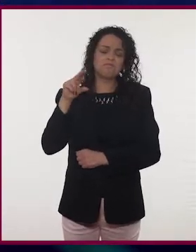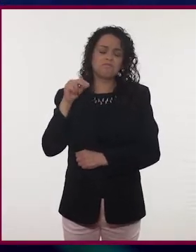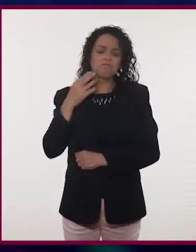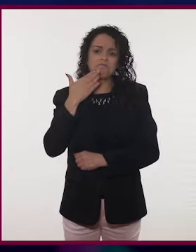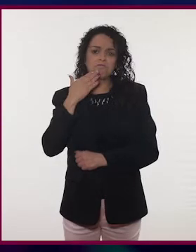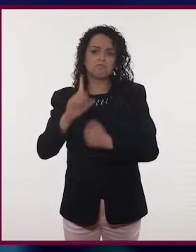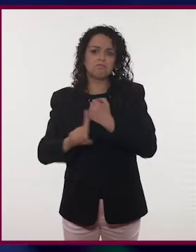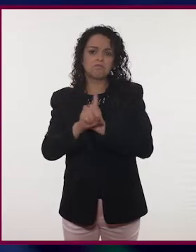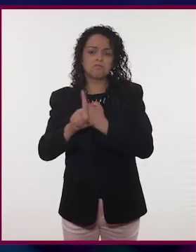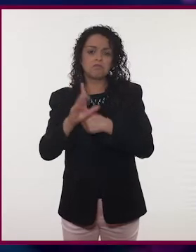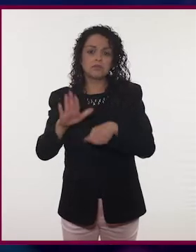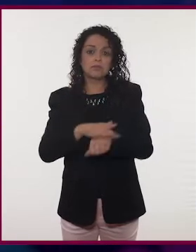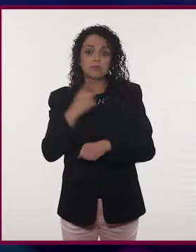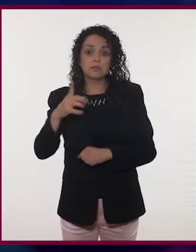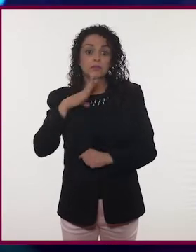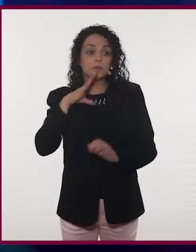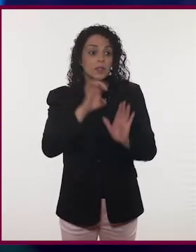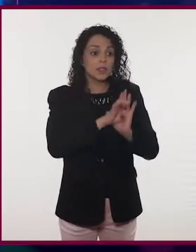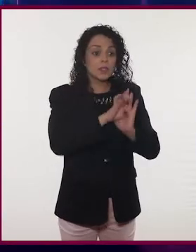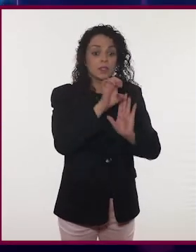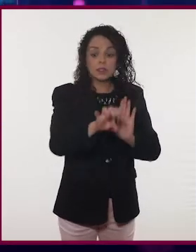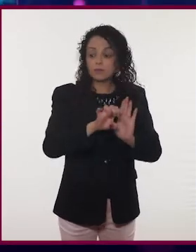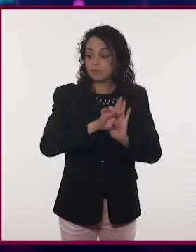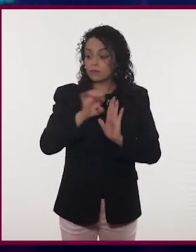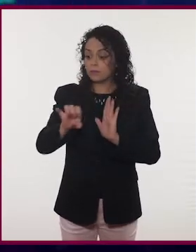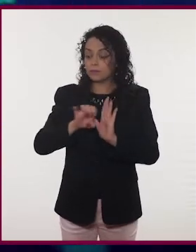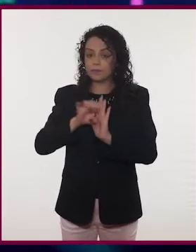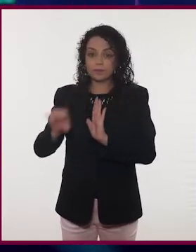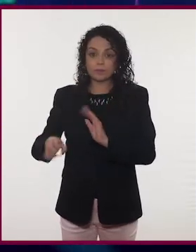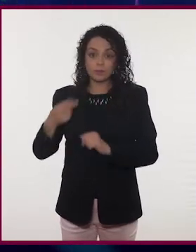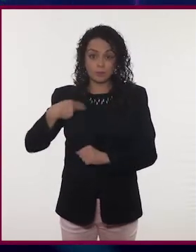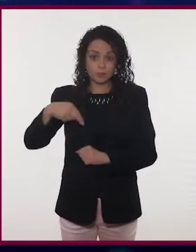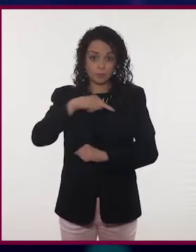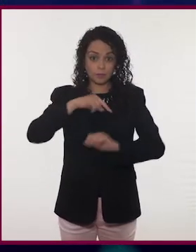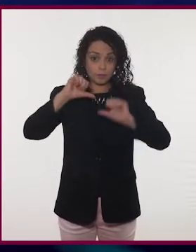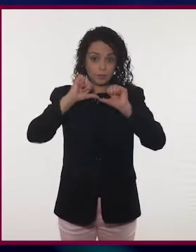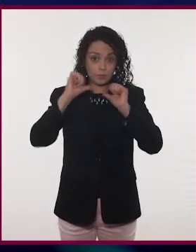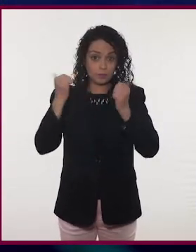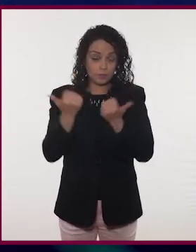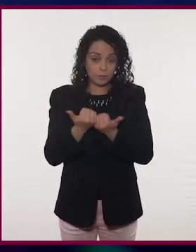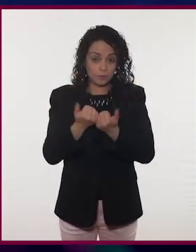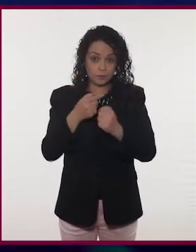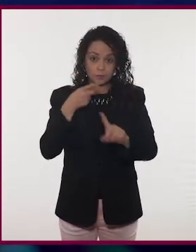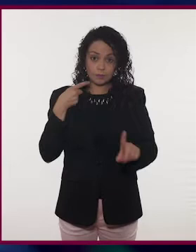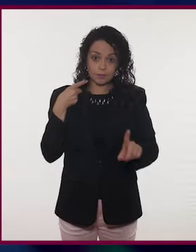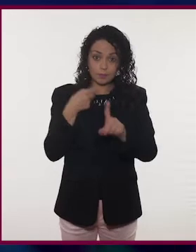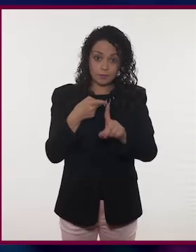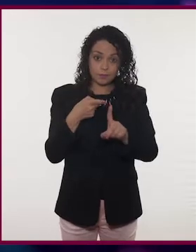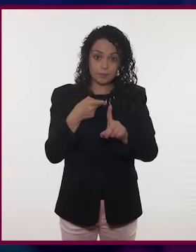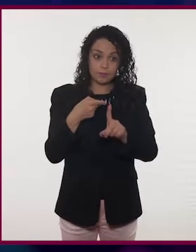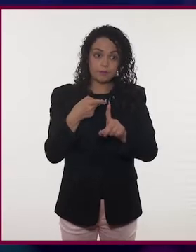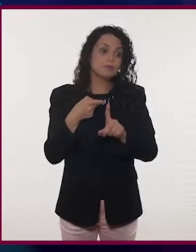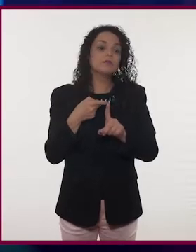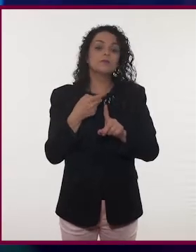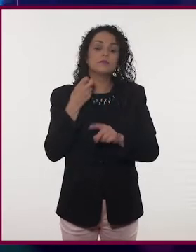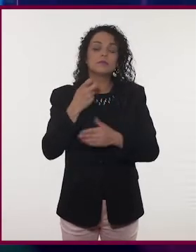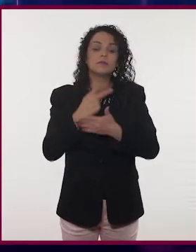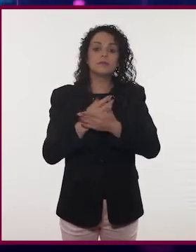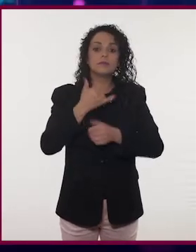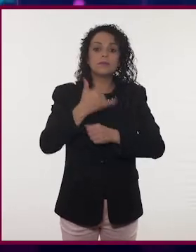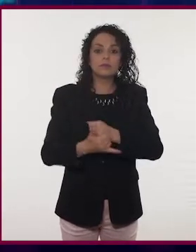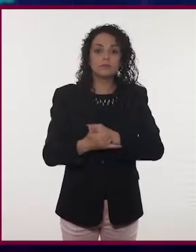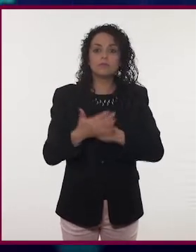Porque te doy un ejemplo. En el área donde estamos, justo cuando antes del proyecto no